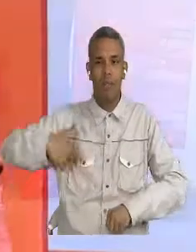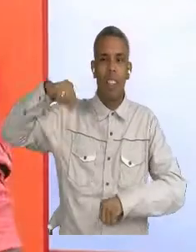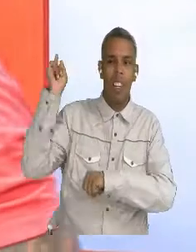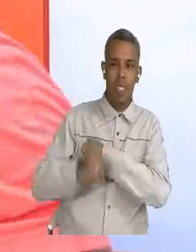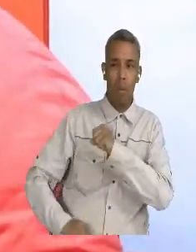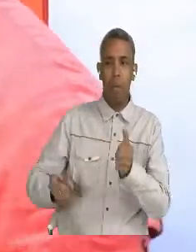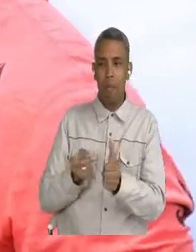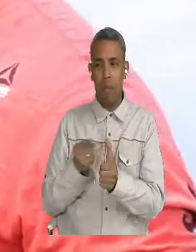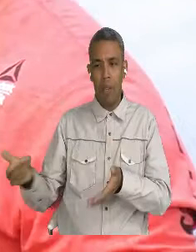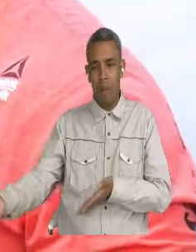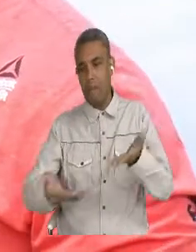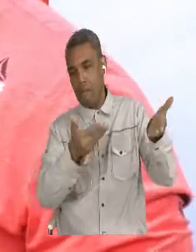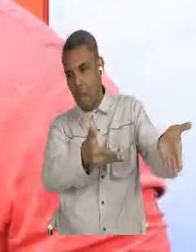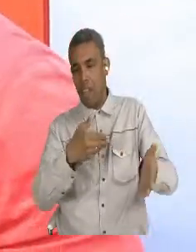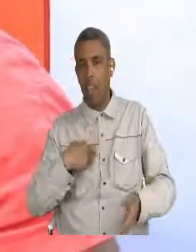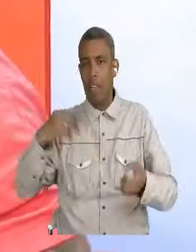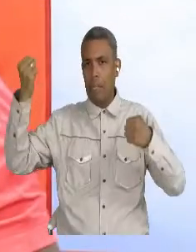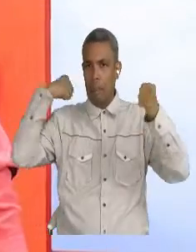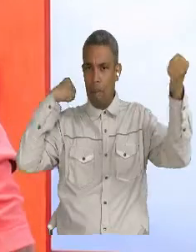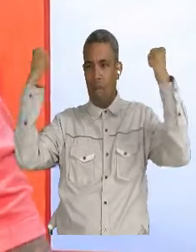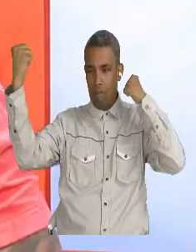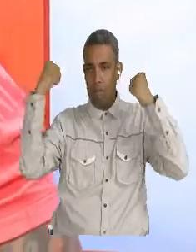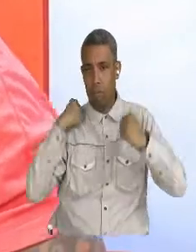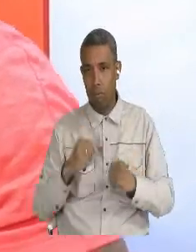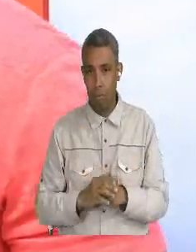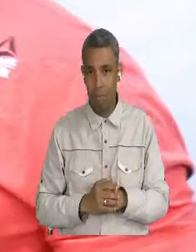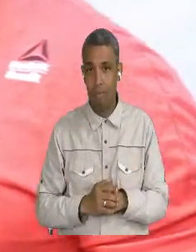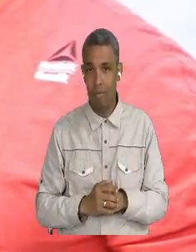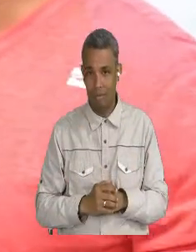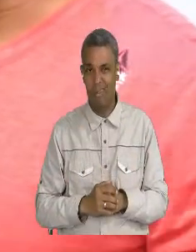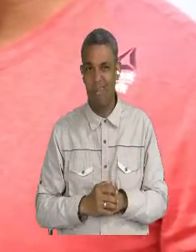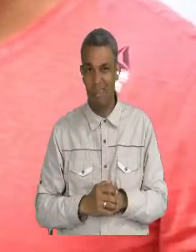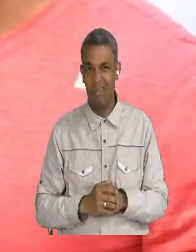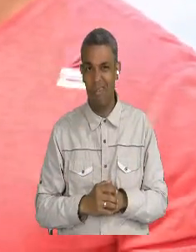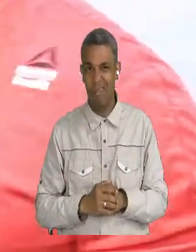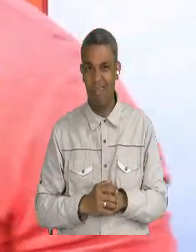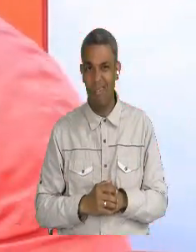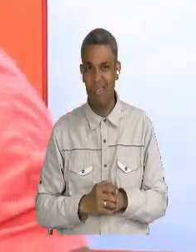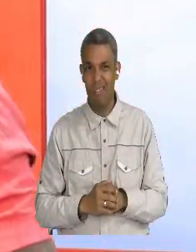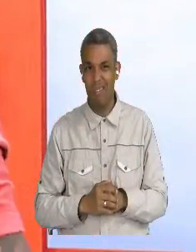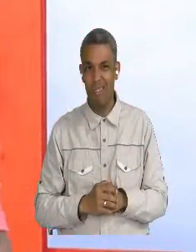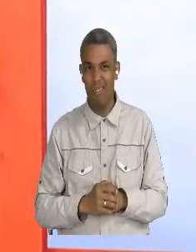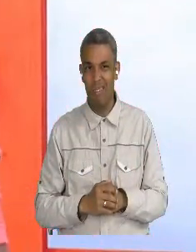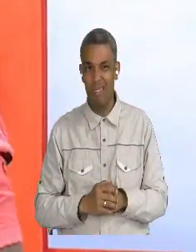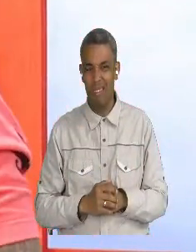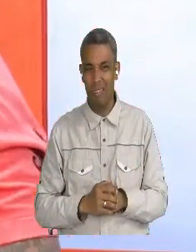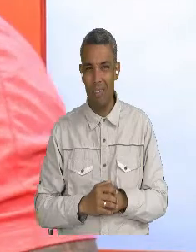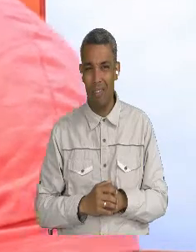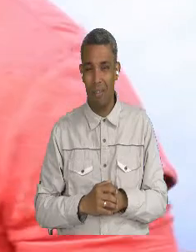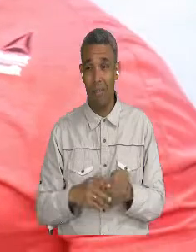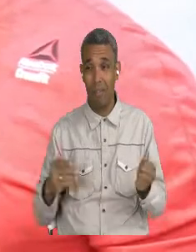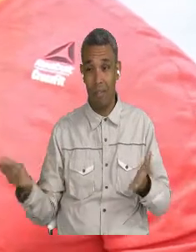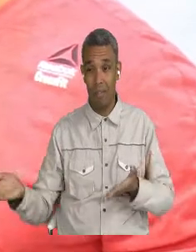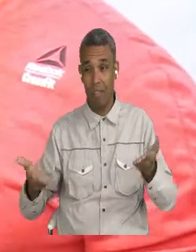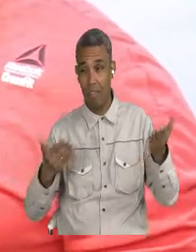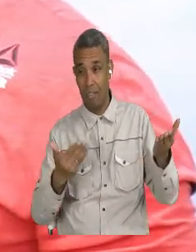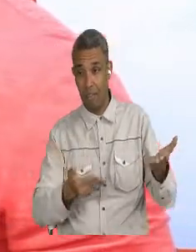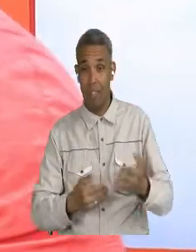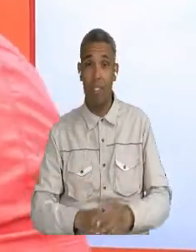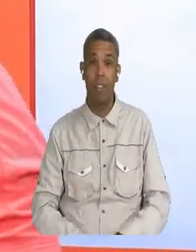Con las personas que están cumpliendo años. Ah, yo estoy cumpliendo 30 años. Bueno, pague no, 30 burpees. Qué regalo, ¿no? Entonces, prácticamente es un